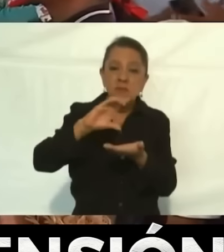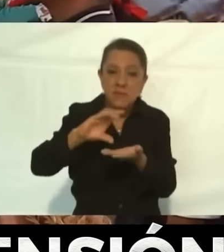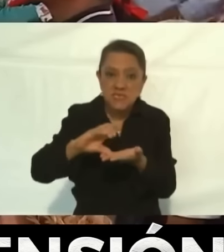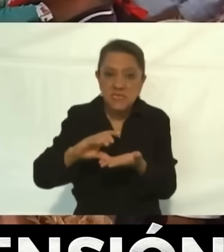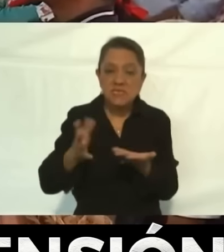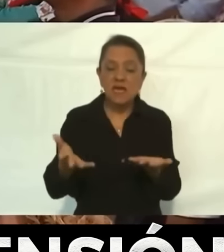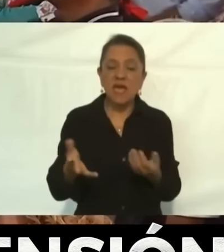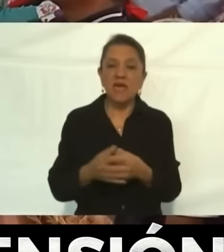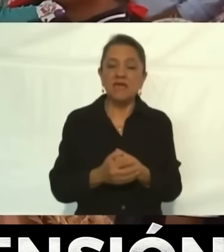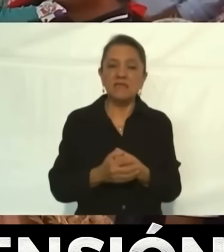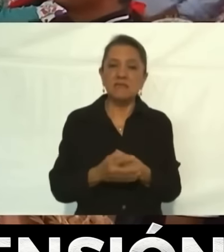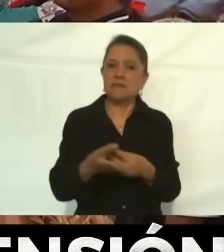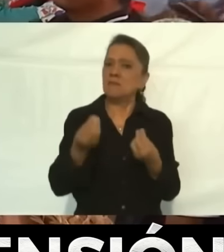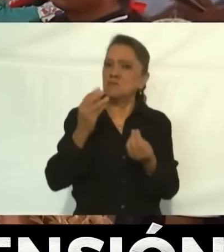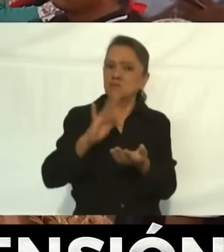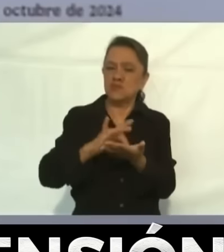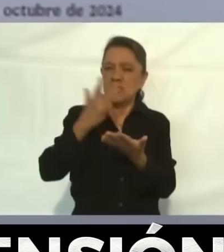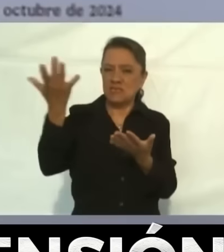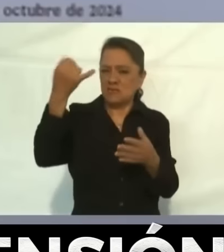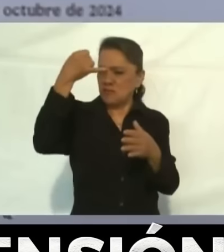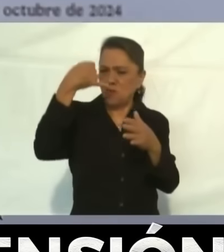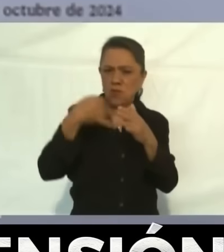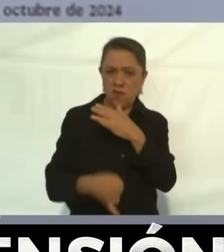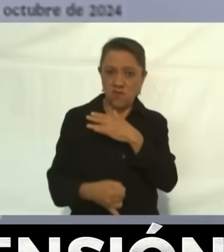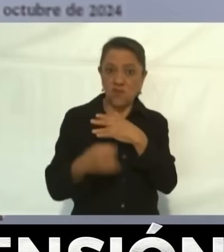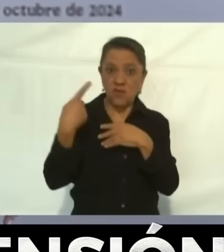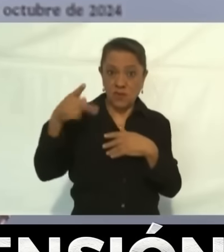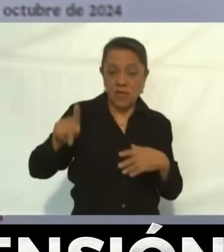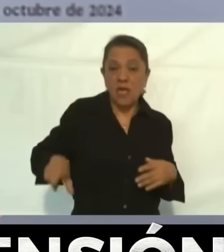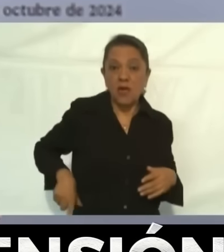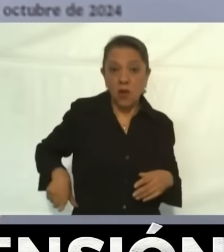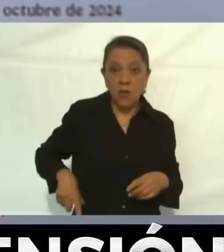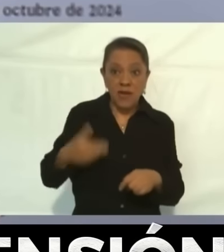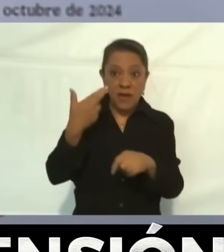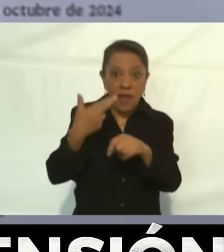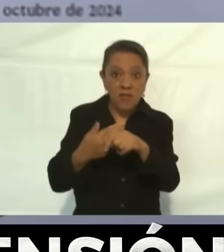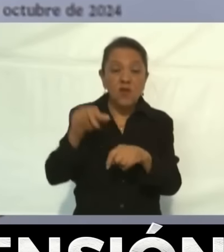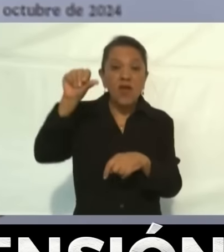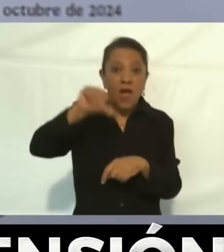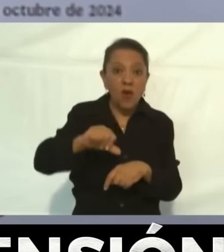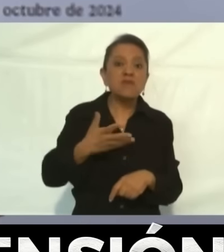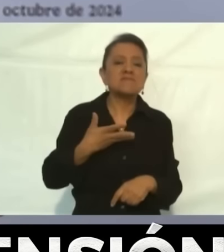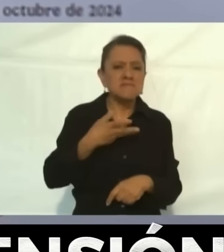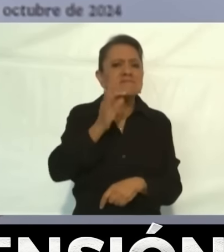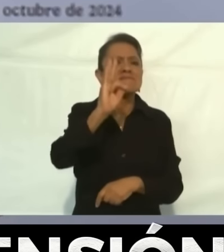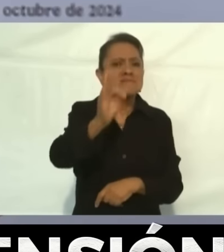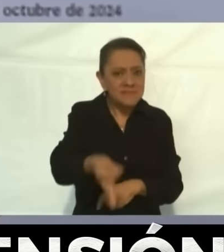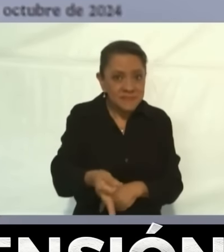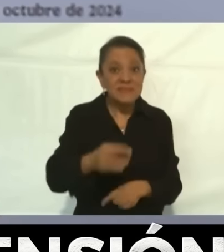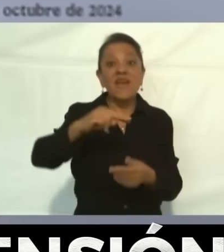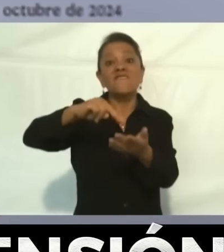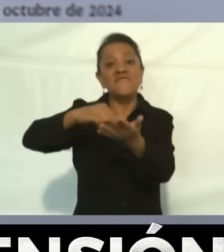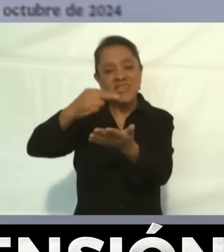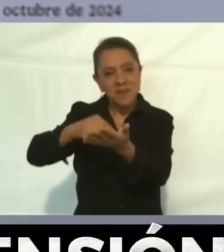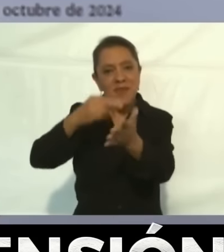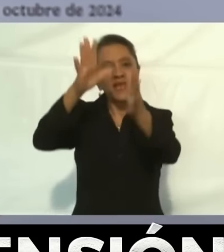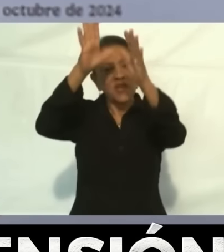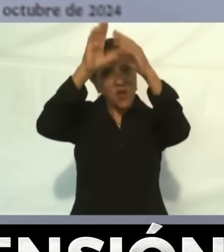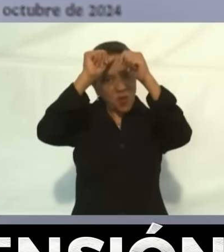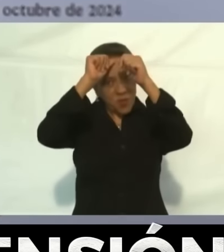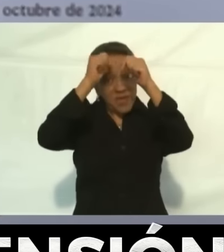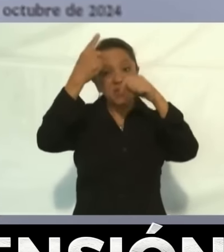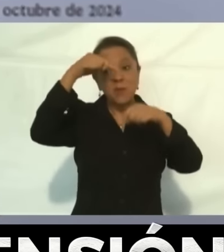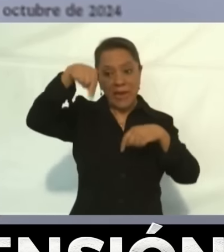agradezco profundamente que la gobernadora hoy tiene la disposición de que firmemos este convenio para que aquí